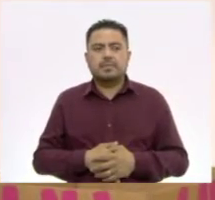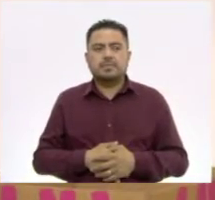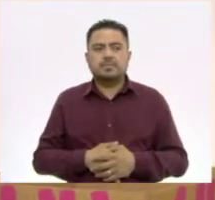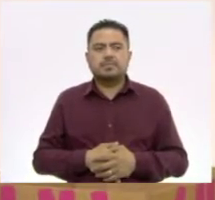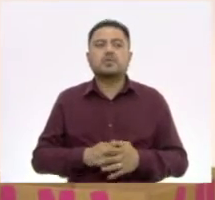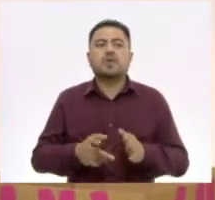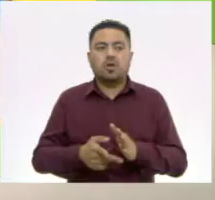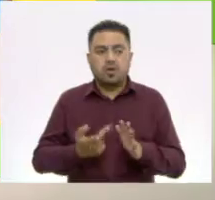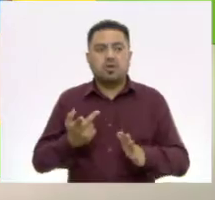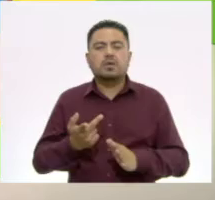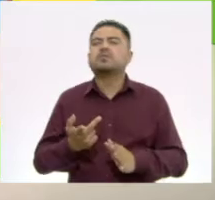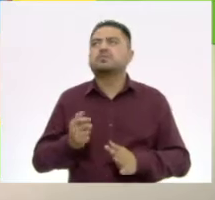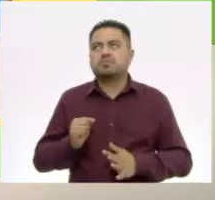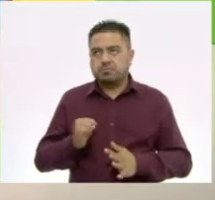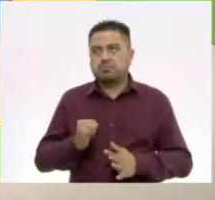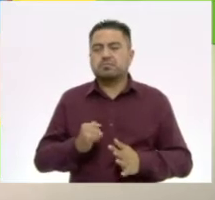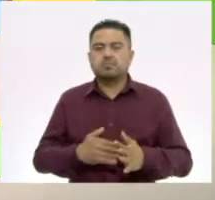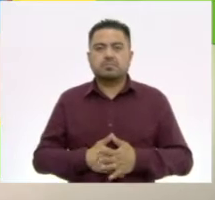de nuevo